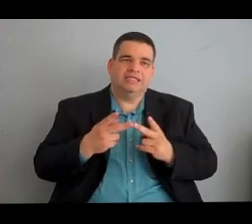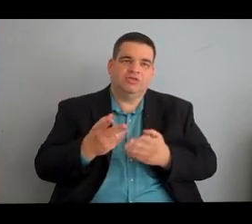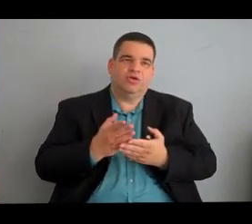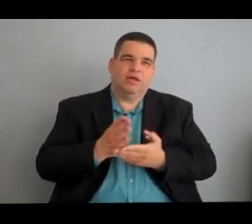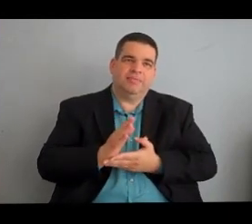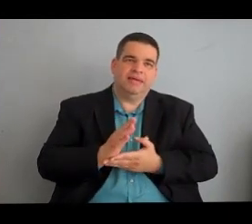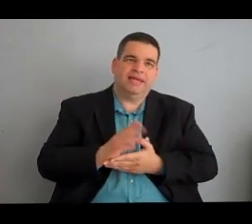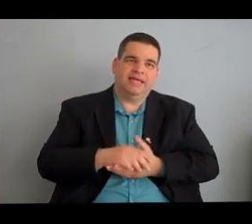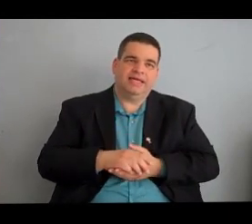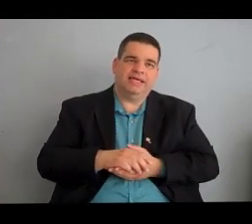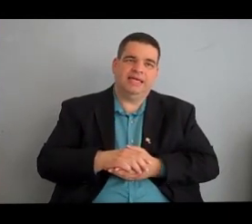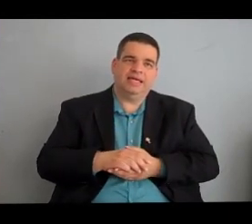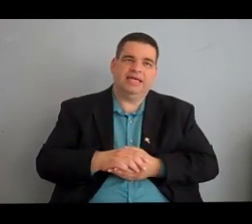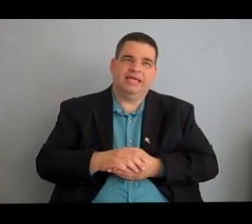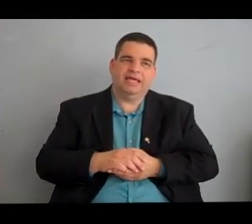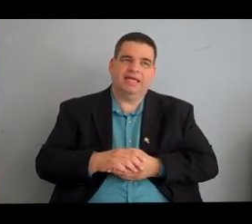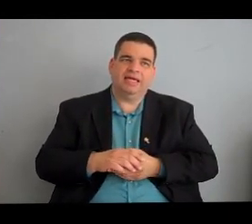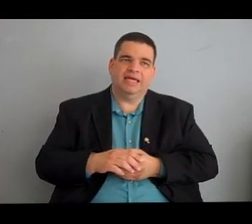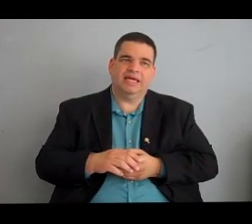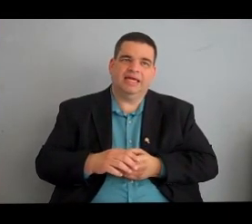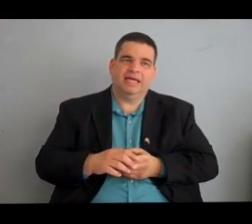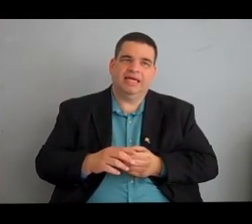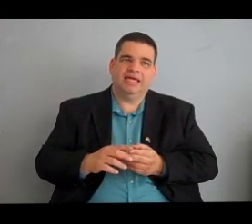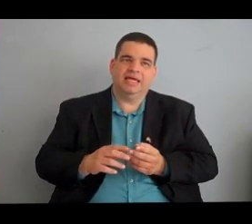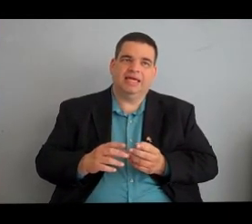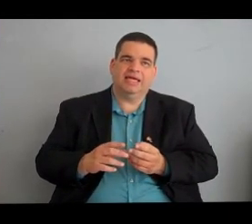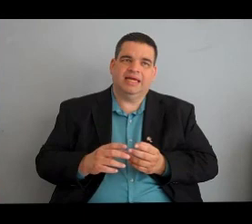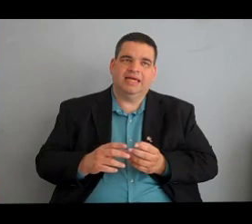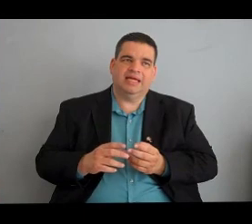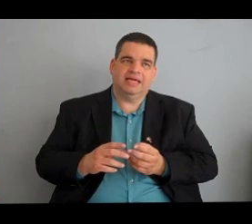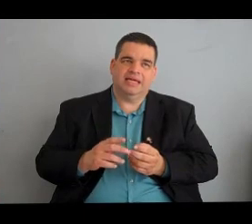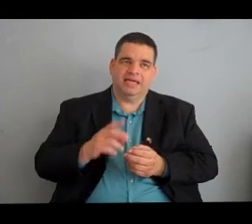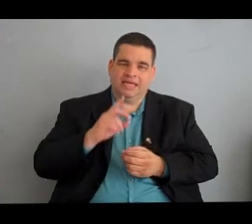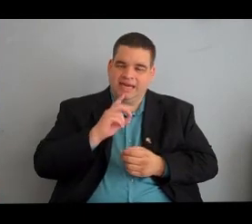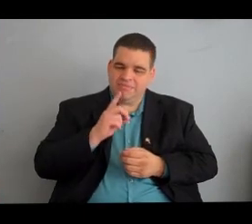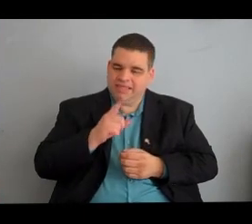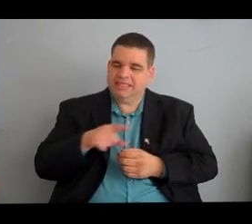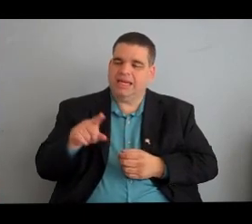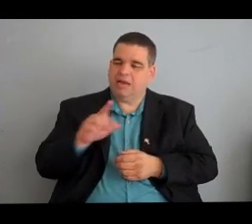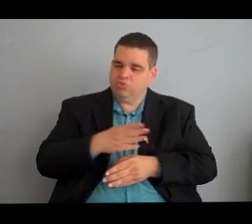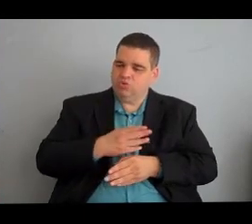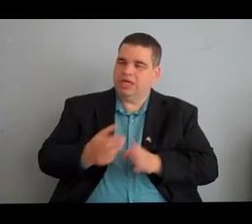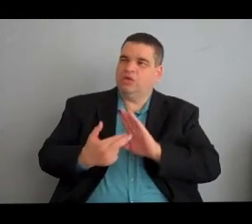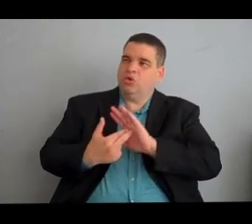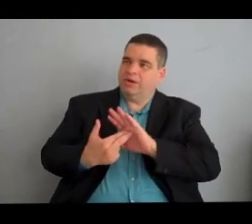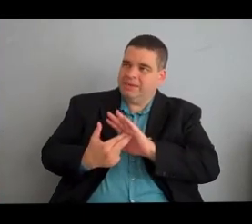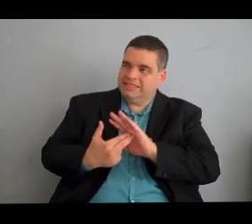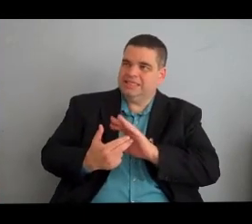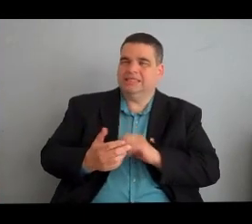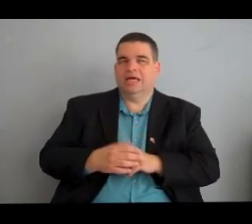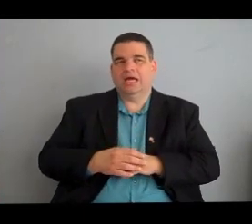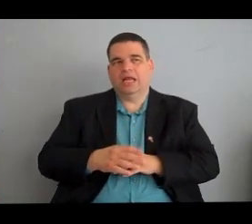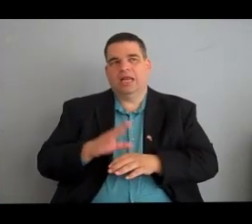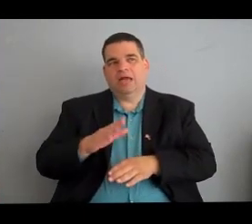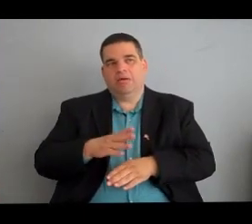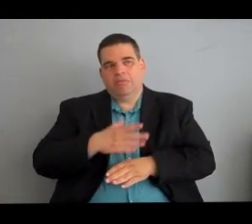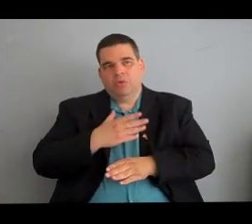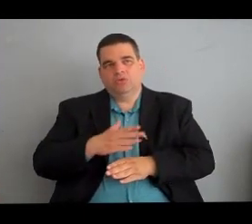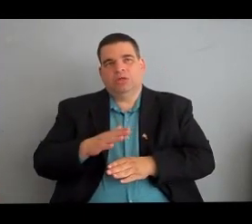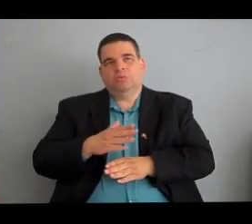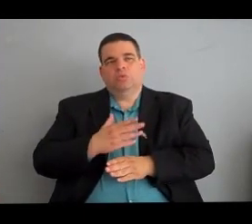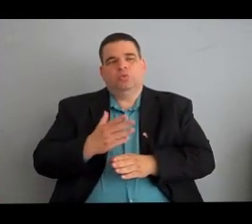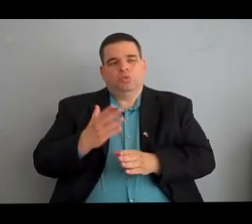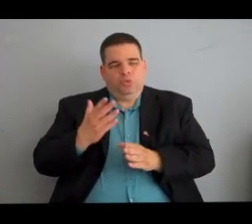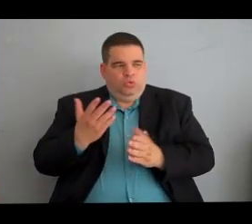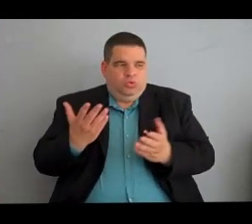representa? Porque es que es la música que nos representa. Sí, sí, música es música y siempre se haga con el patrón que Dios manda,